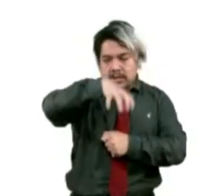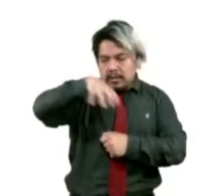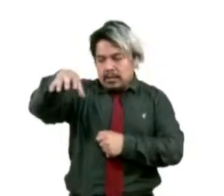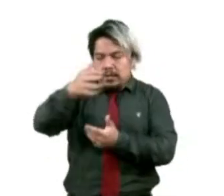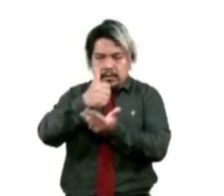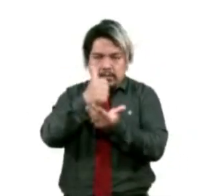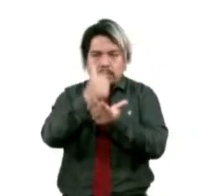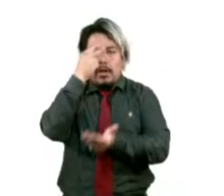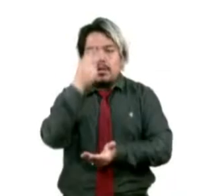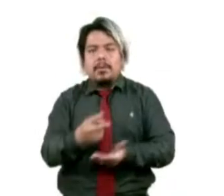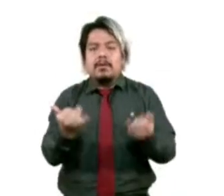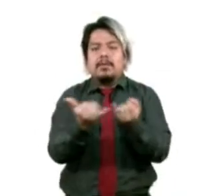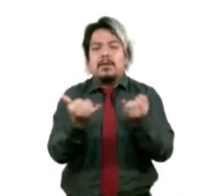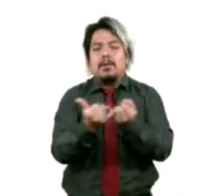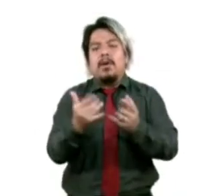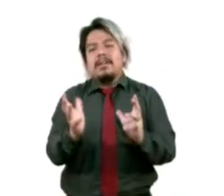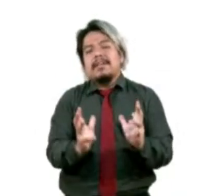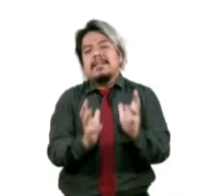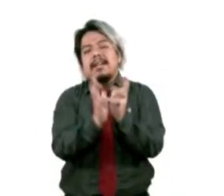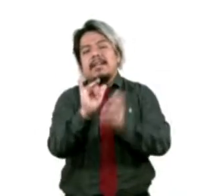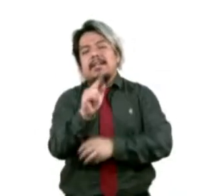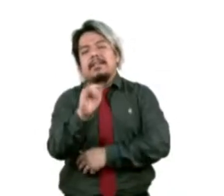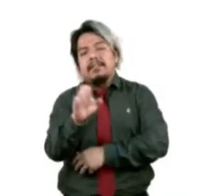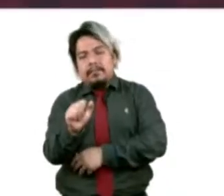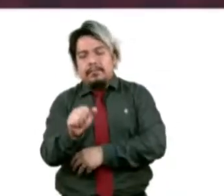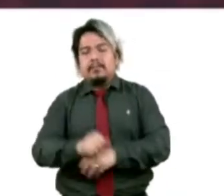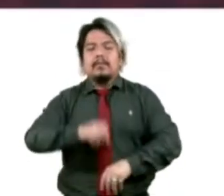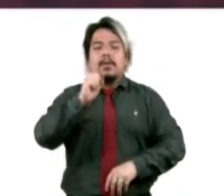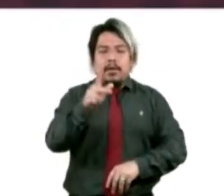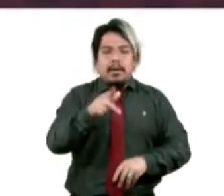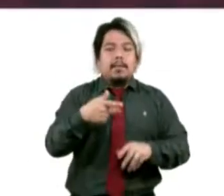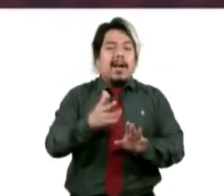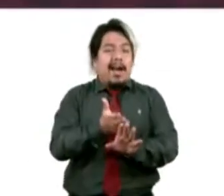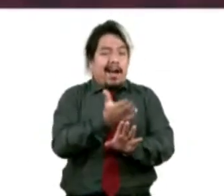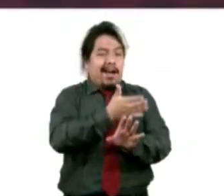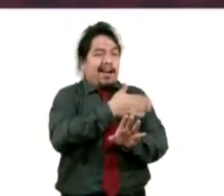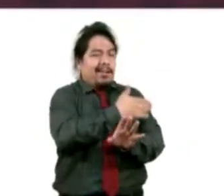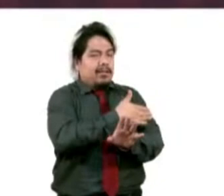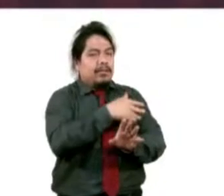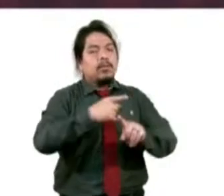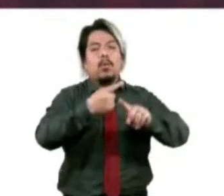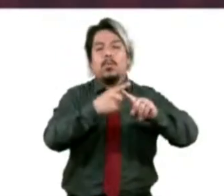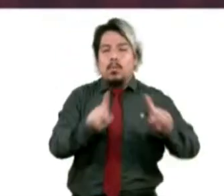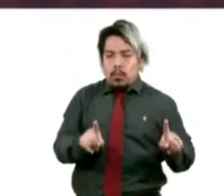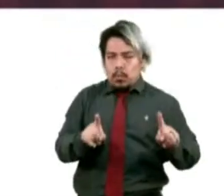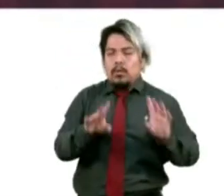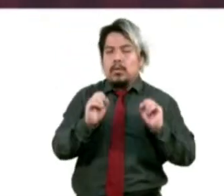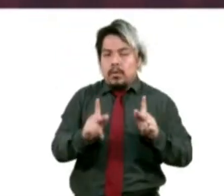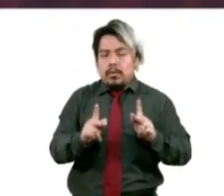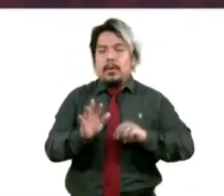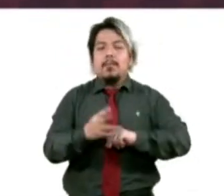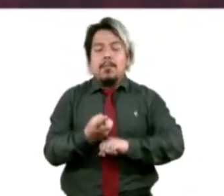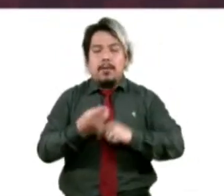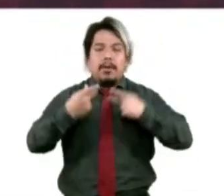dos unidades de medicina familiar del ISSSTE. Siguiente. Para este proceso, a diferencia de lo que hemos visto en el último mes, estamos pidiendo a la población que nos